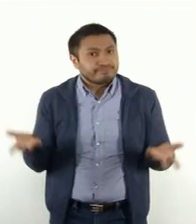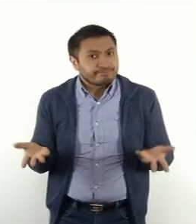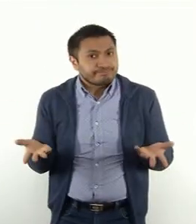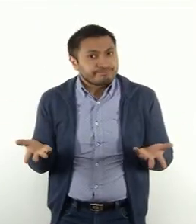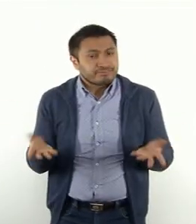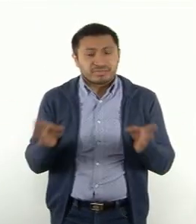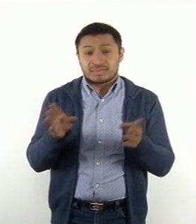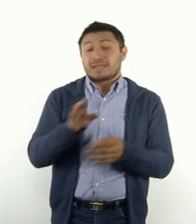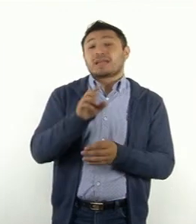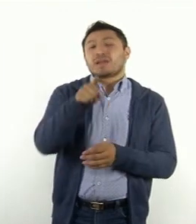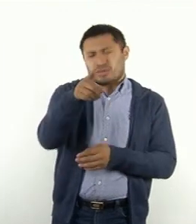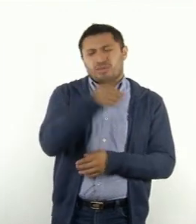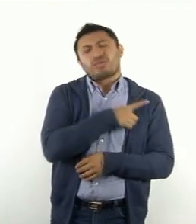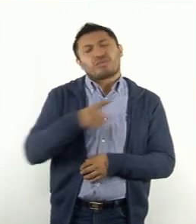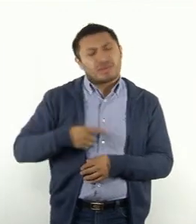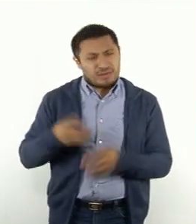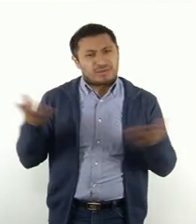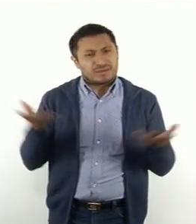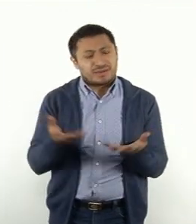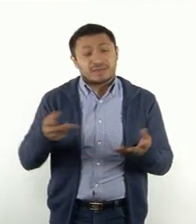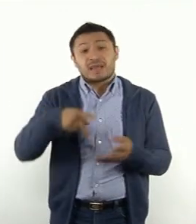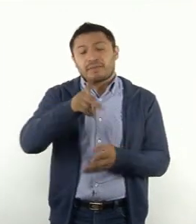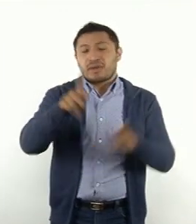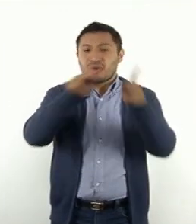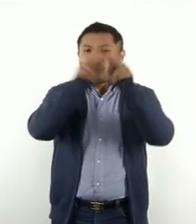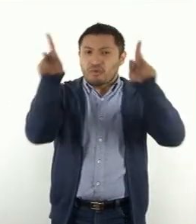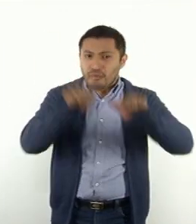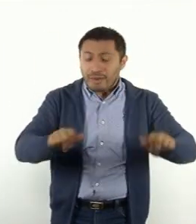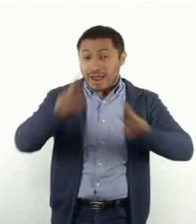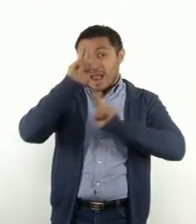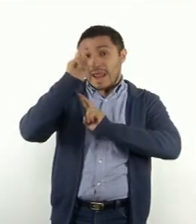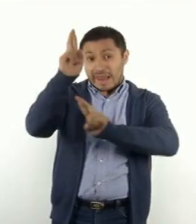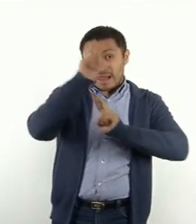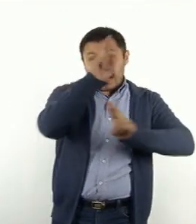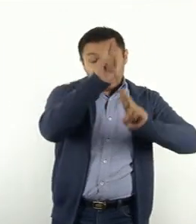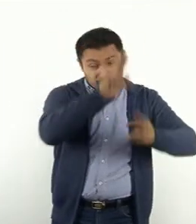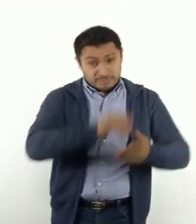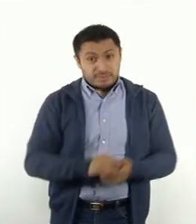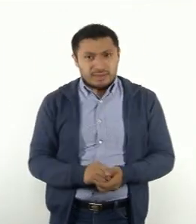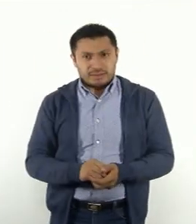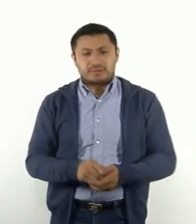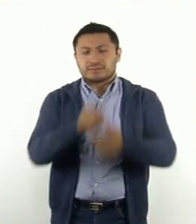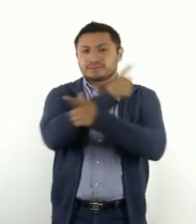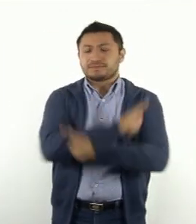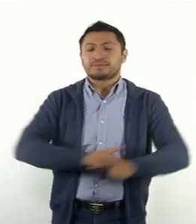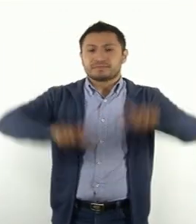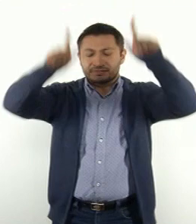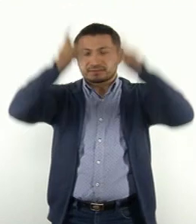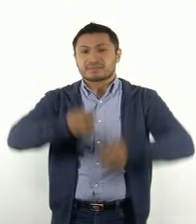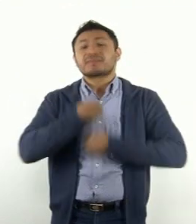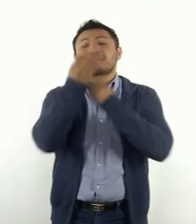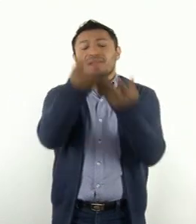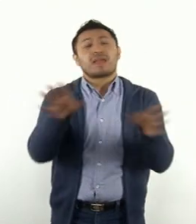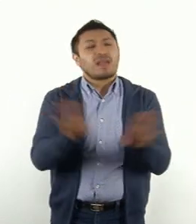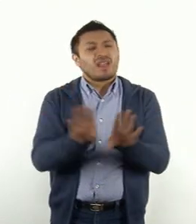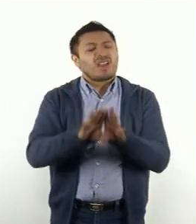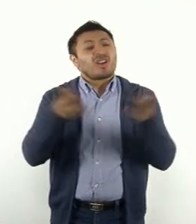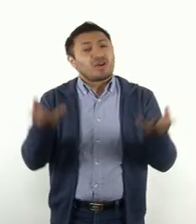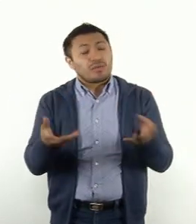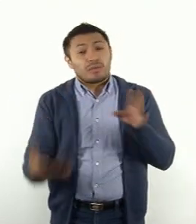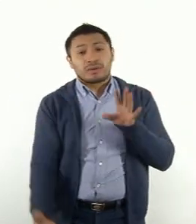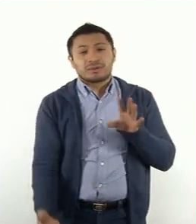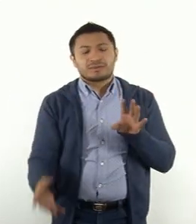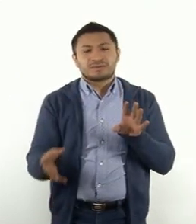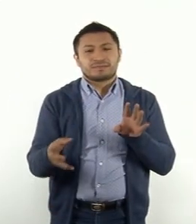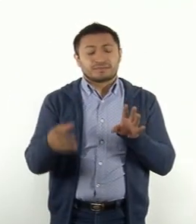pero siempre de forma pacífica y conciliadora. La libertad de expresión se asocia también a reconocer que